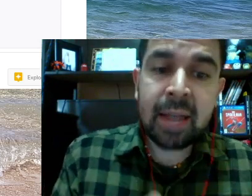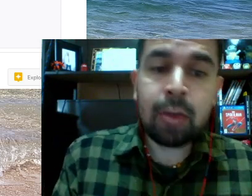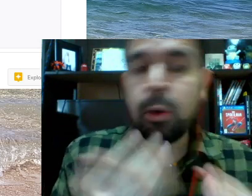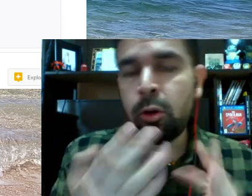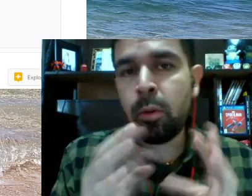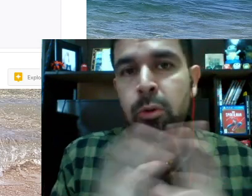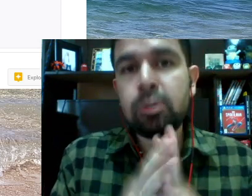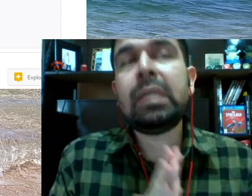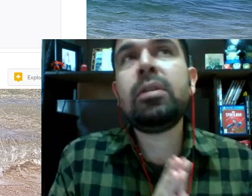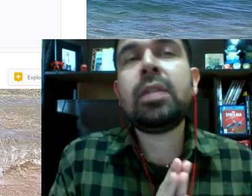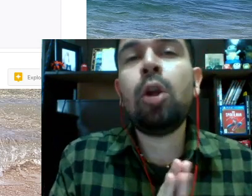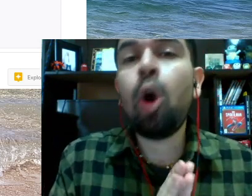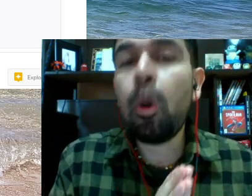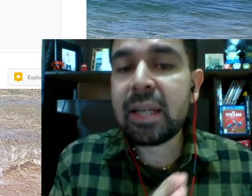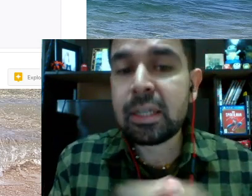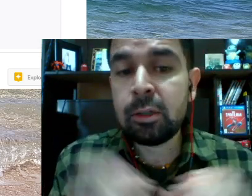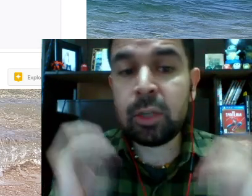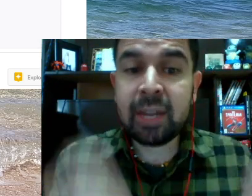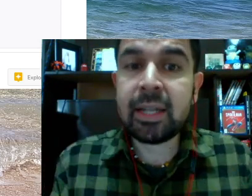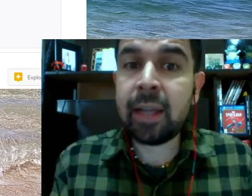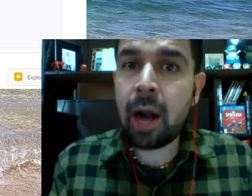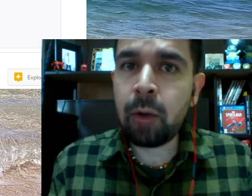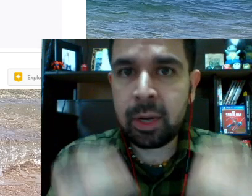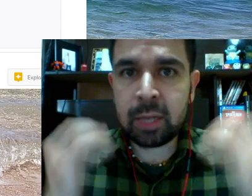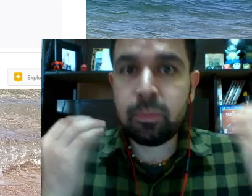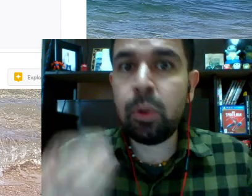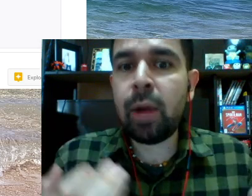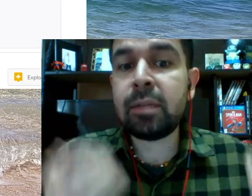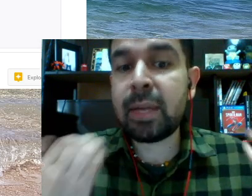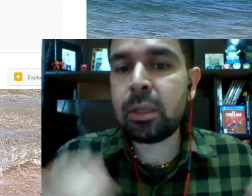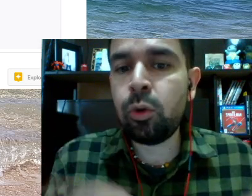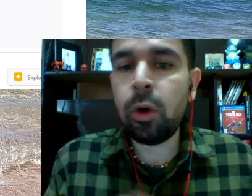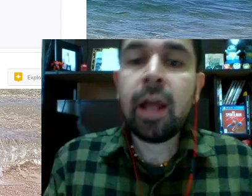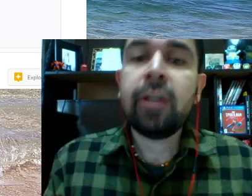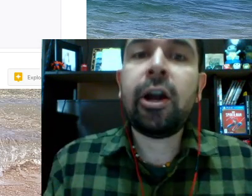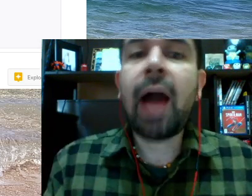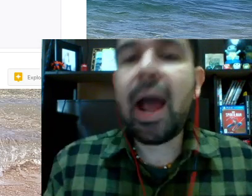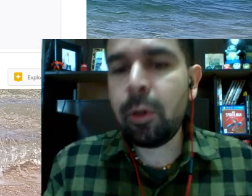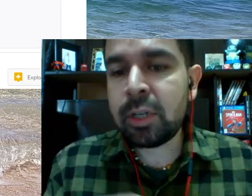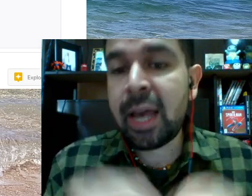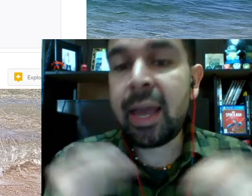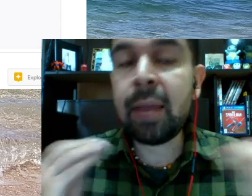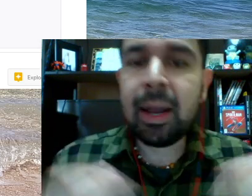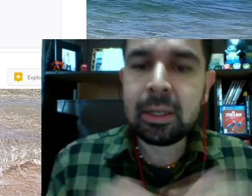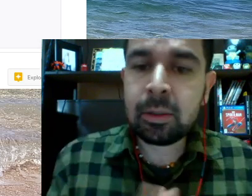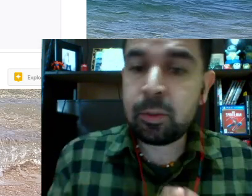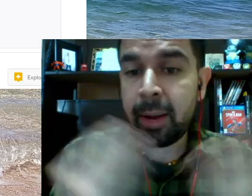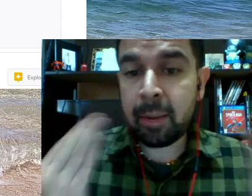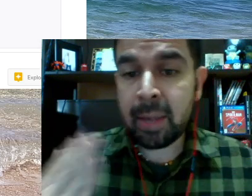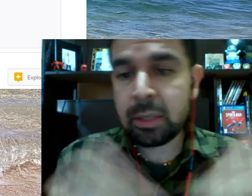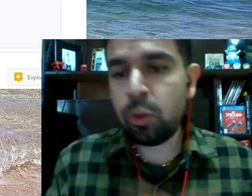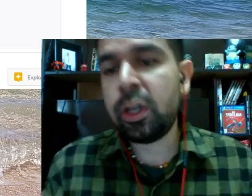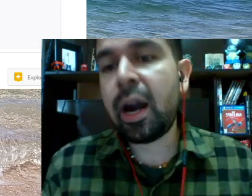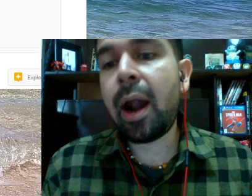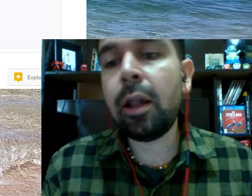extraños pero como estamos diciendo hombres se utiliza el de edad porque es plural es más de uno de los animales hay animales es para hablar